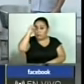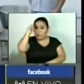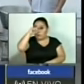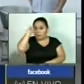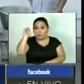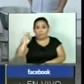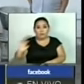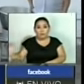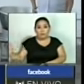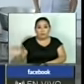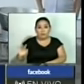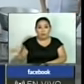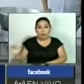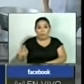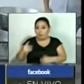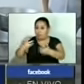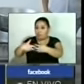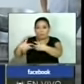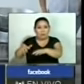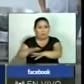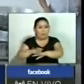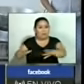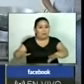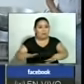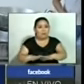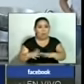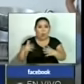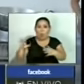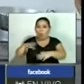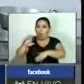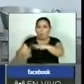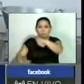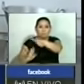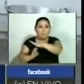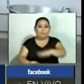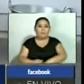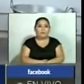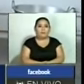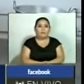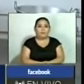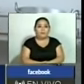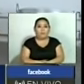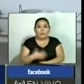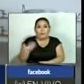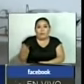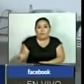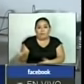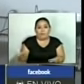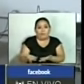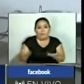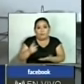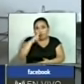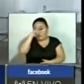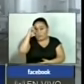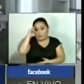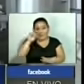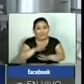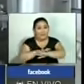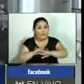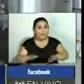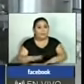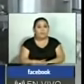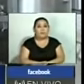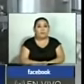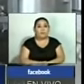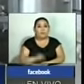están poniendo a funcionar nada. Todo está parado aquí, entonces no estamos produciendo lo que es nada ahorita.